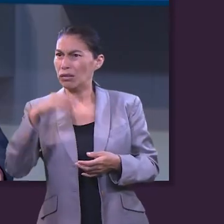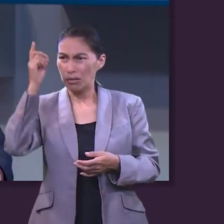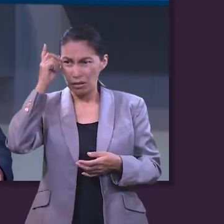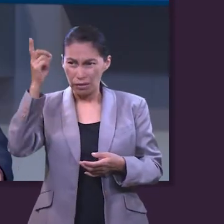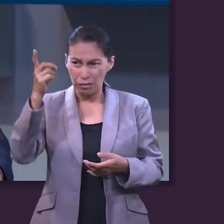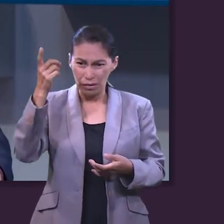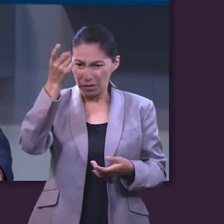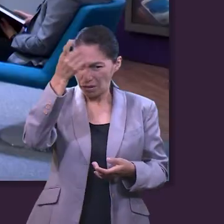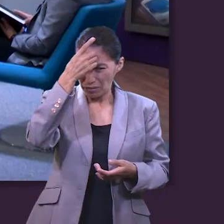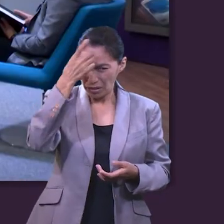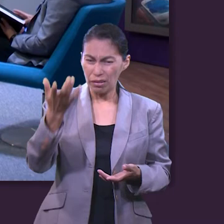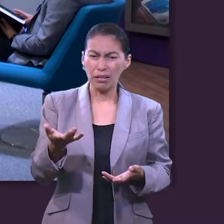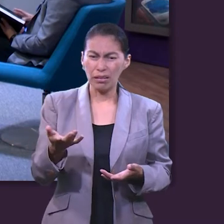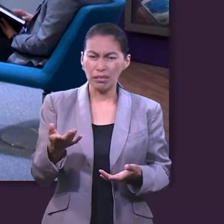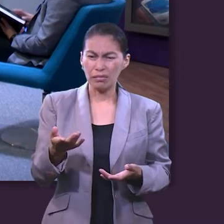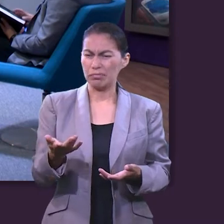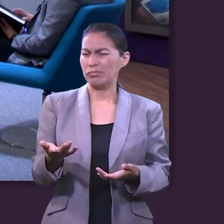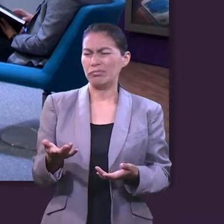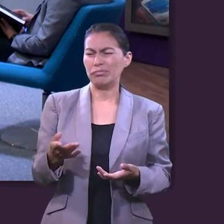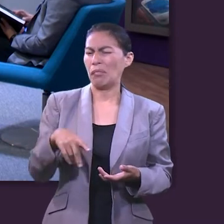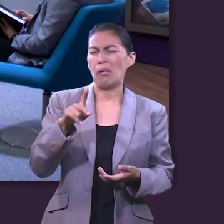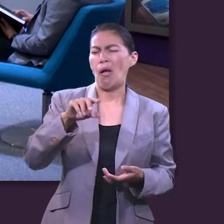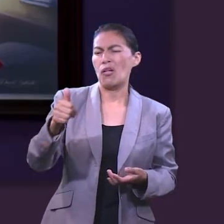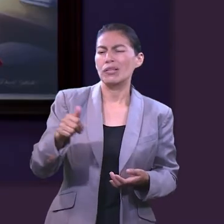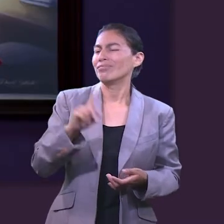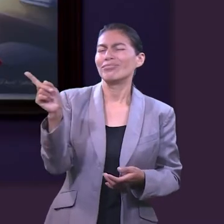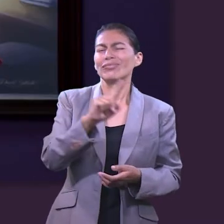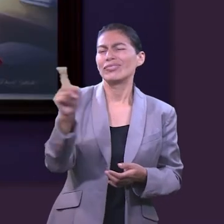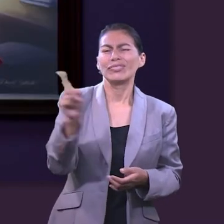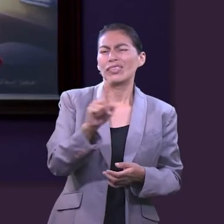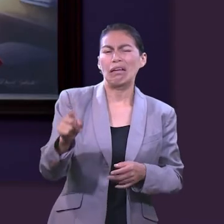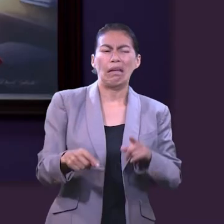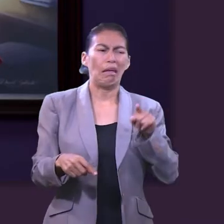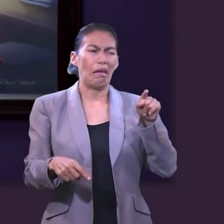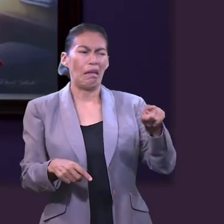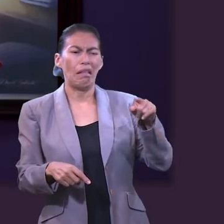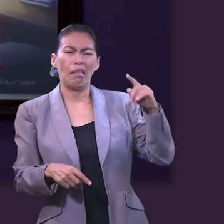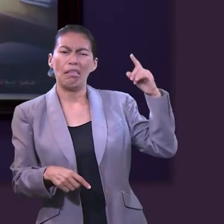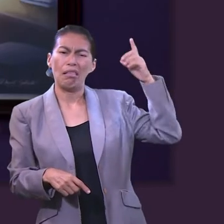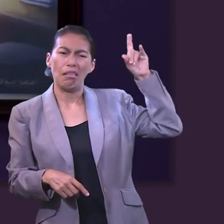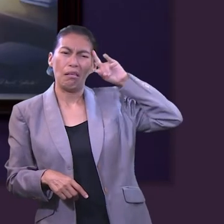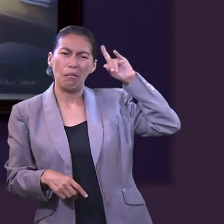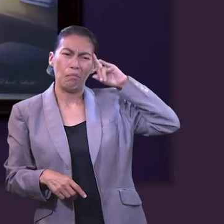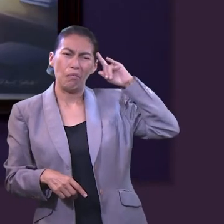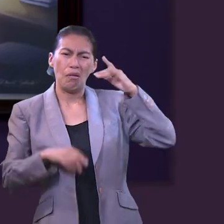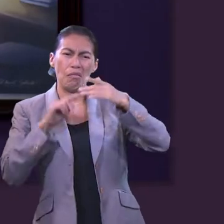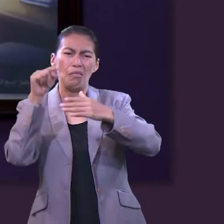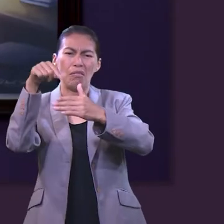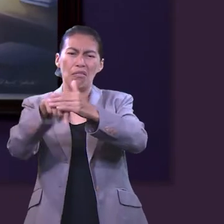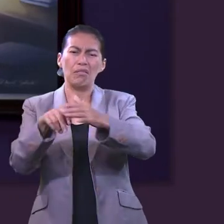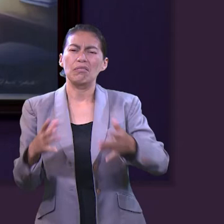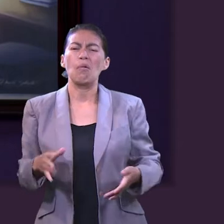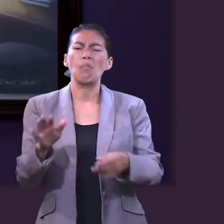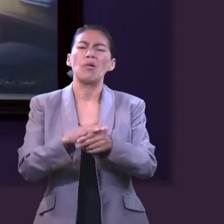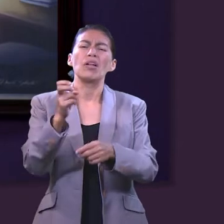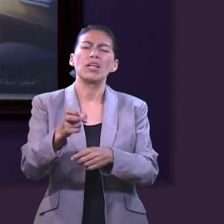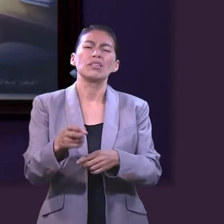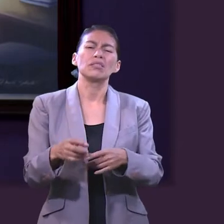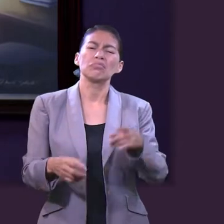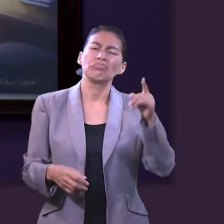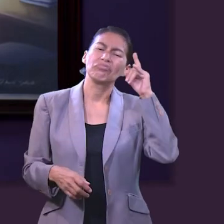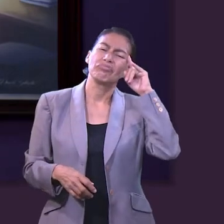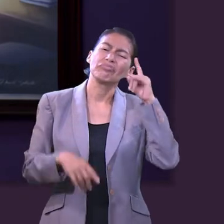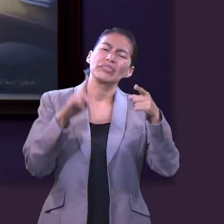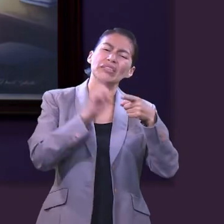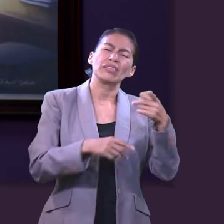oírlo decían, este no echa fuera a los demonios, sino por Belzebú, príncipe de los demonios. Qué difícil, ¿no? Debería ser